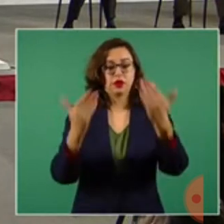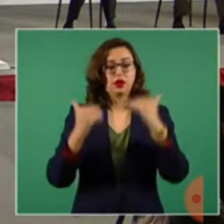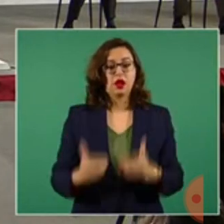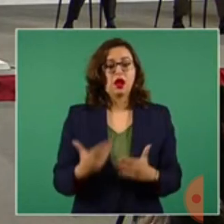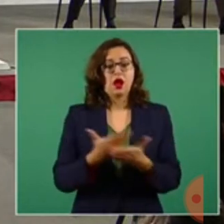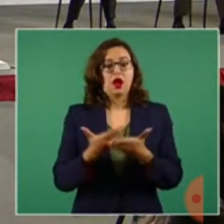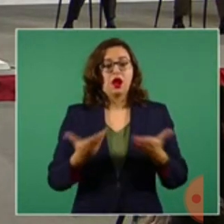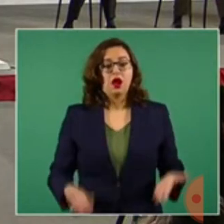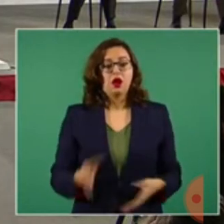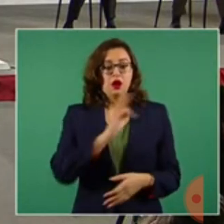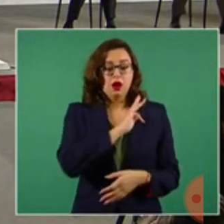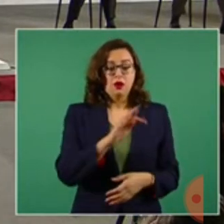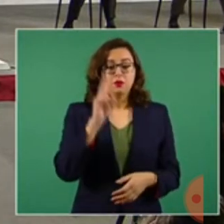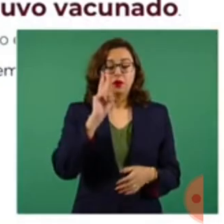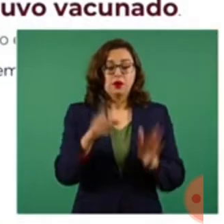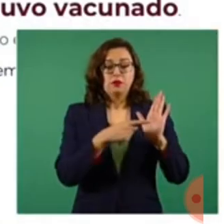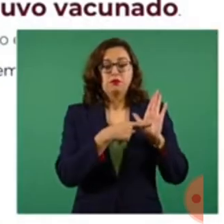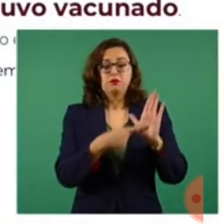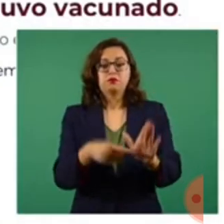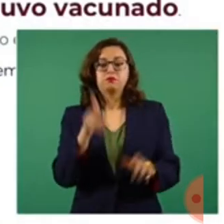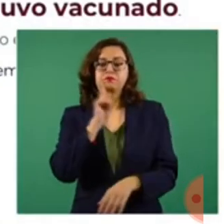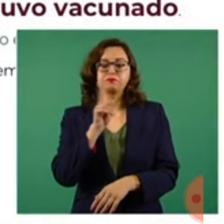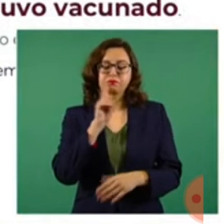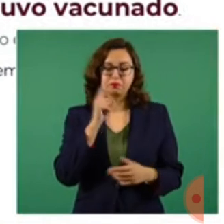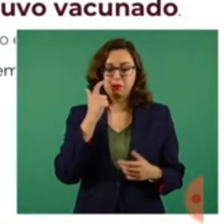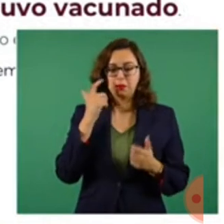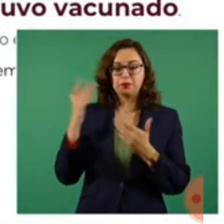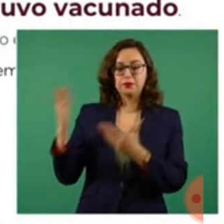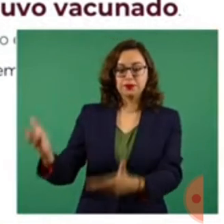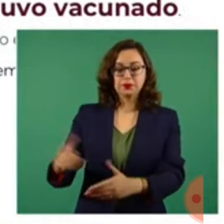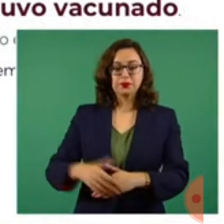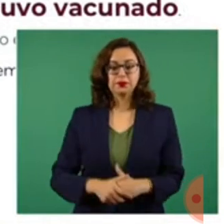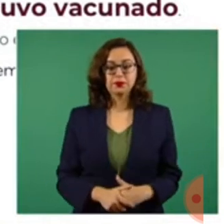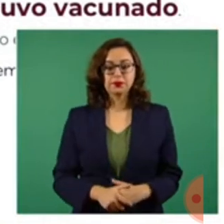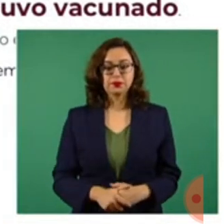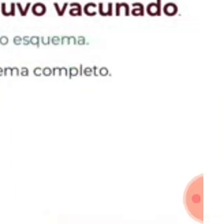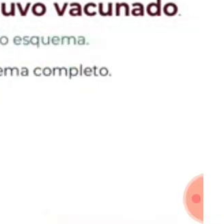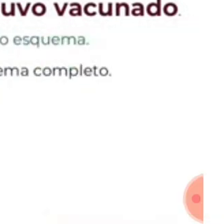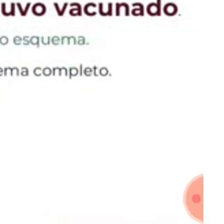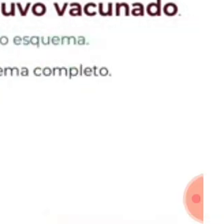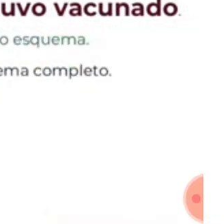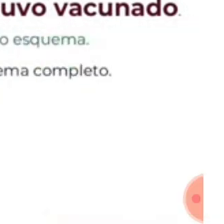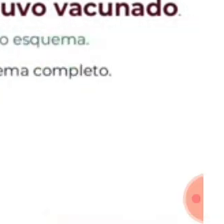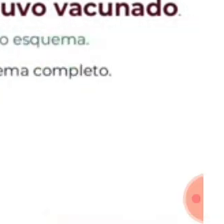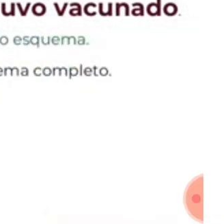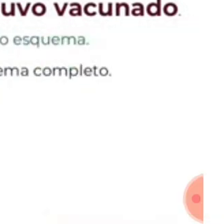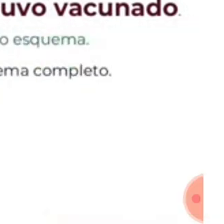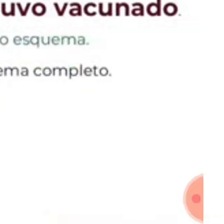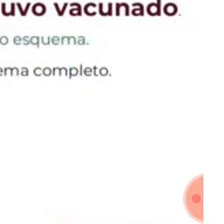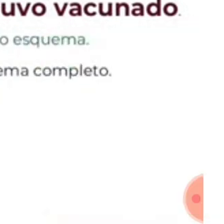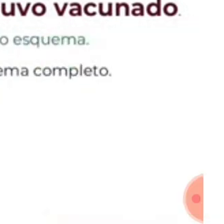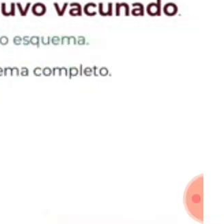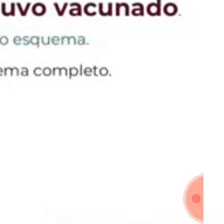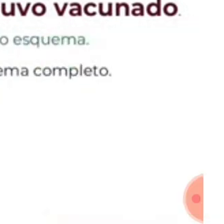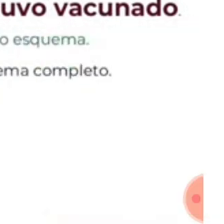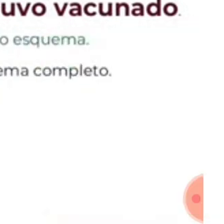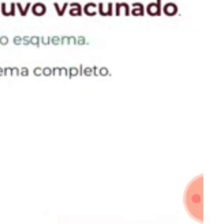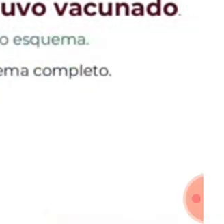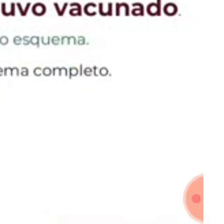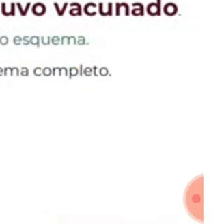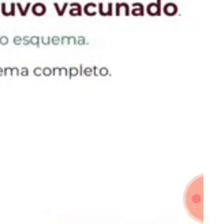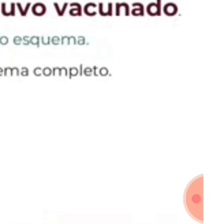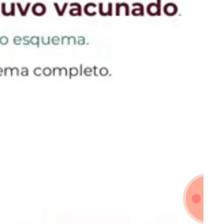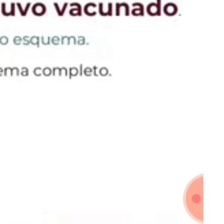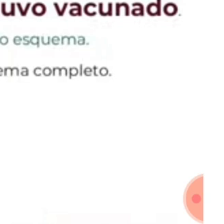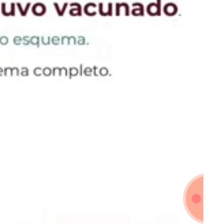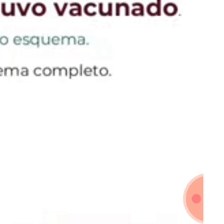vemos exactamente estas evidencias que nos muestran la utilidad de la vacunación. Dos imágenes,